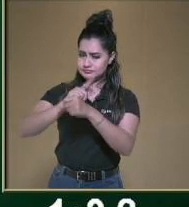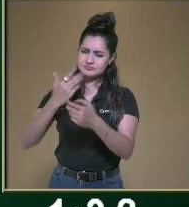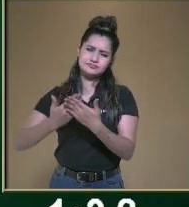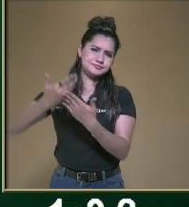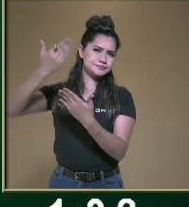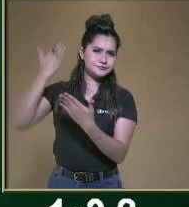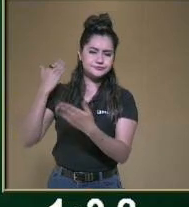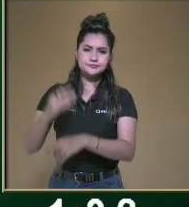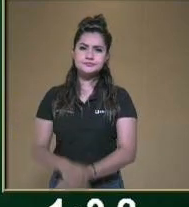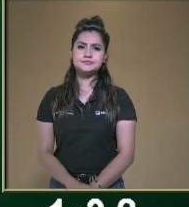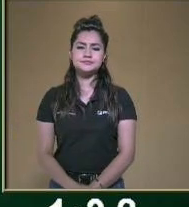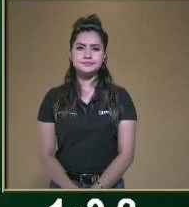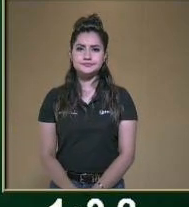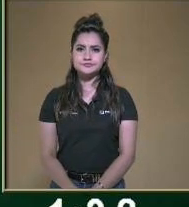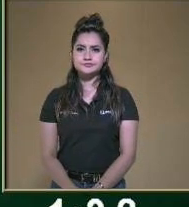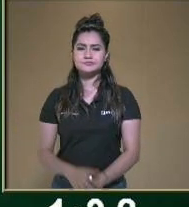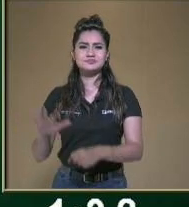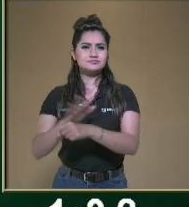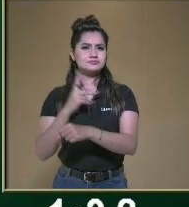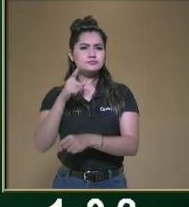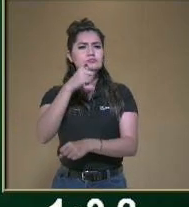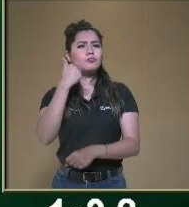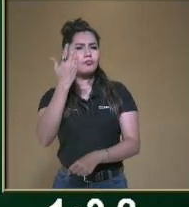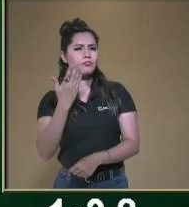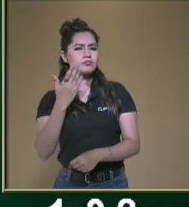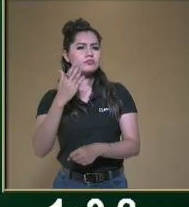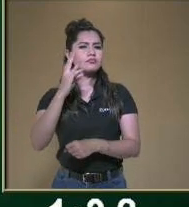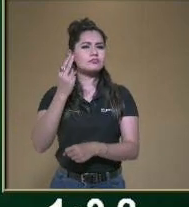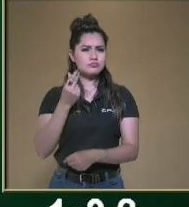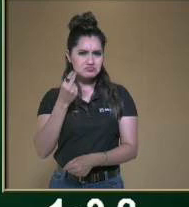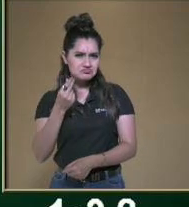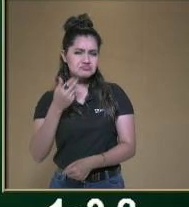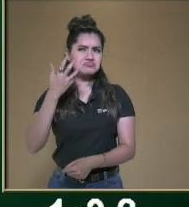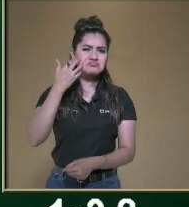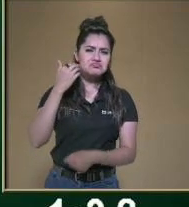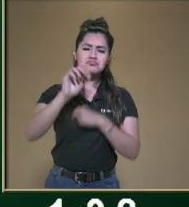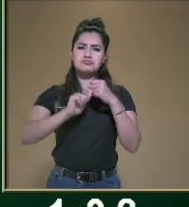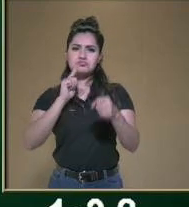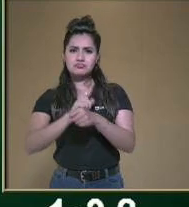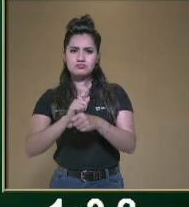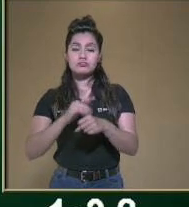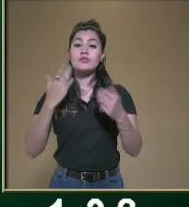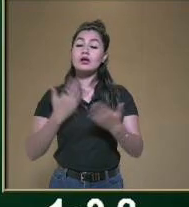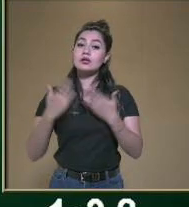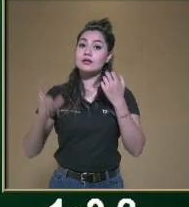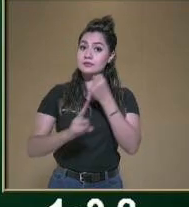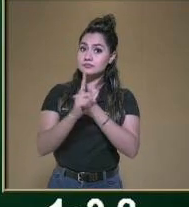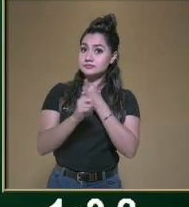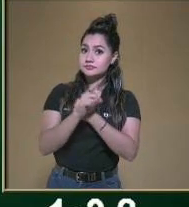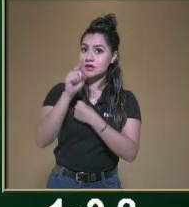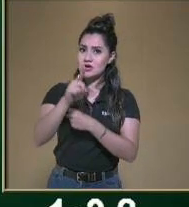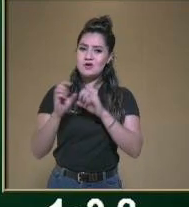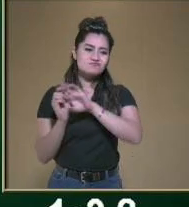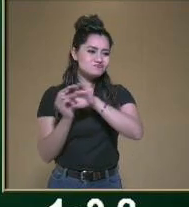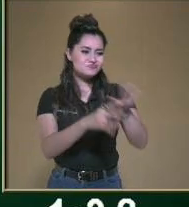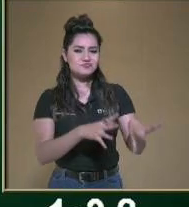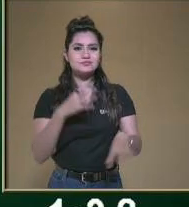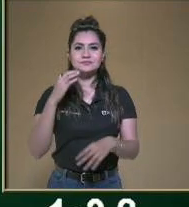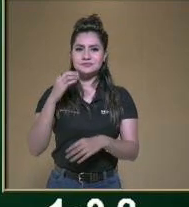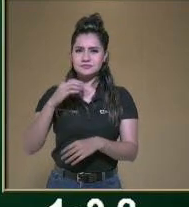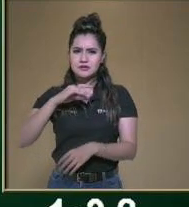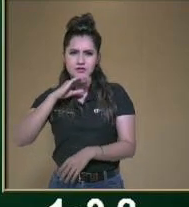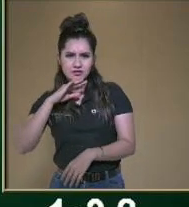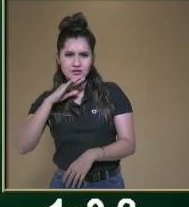mascota alguna vez, por qué deseas adoptar. Uno de los principales problemas de cuando después abandonan a las mascotas o